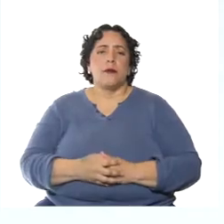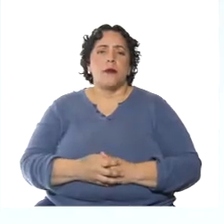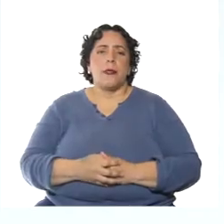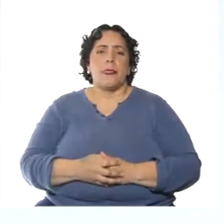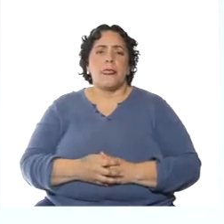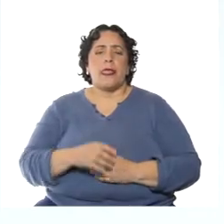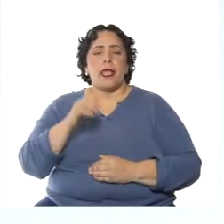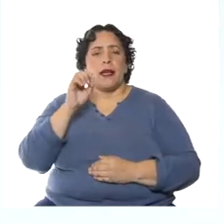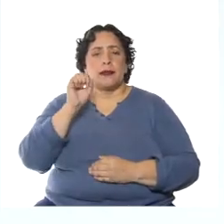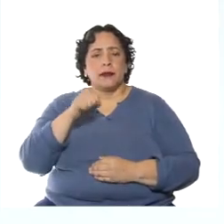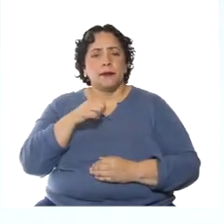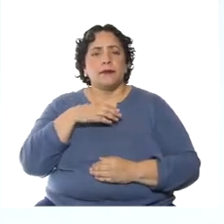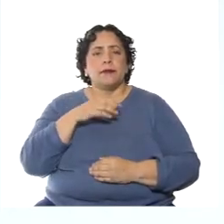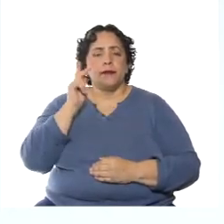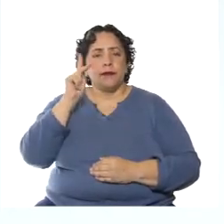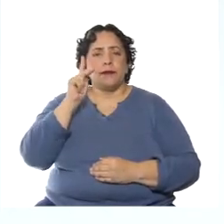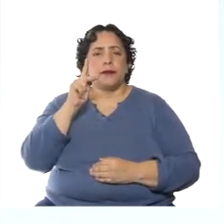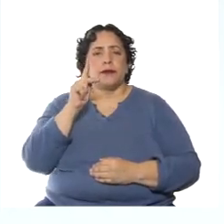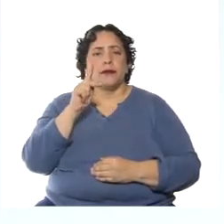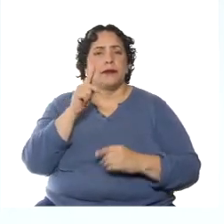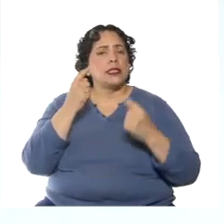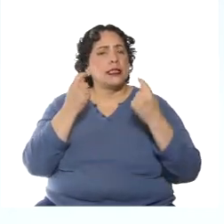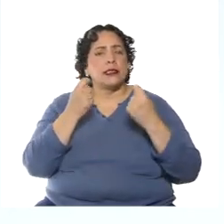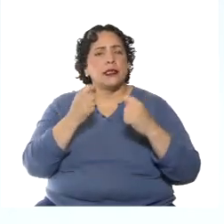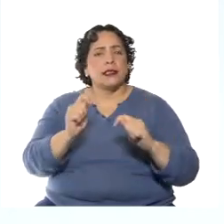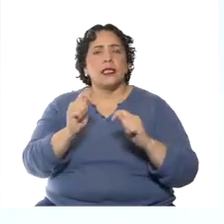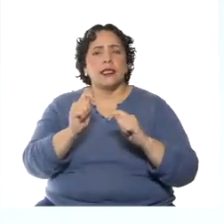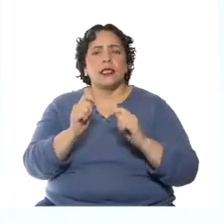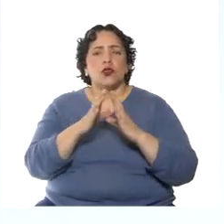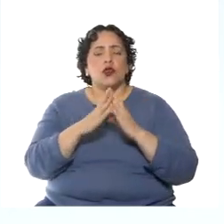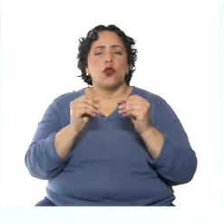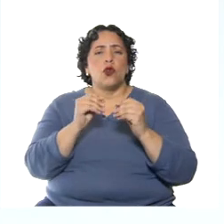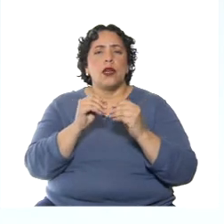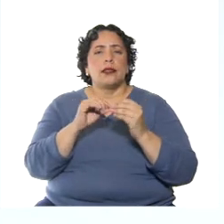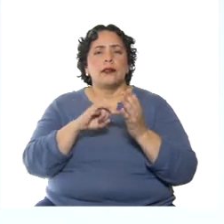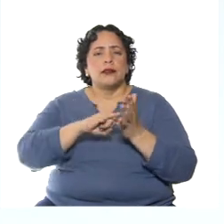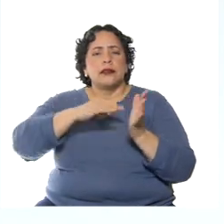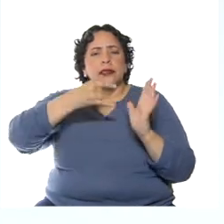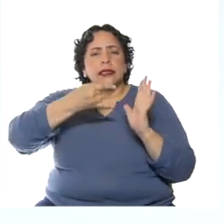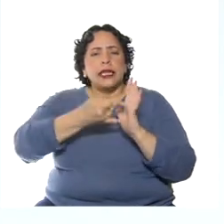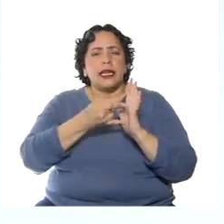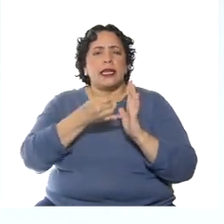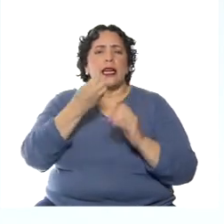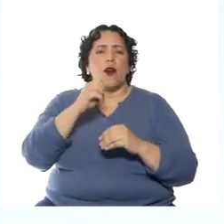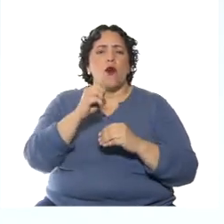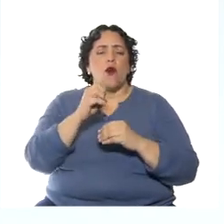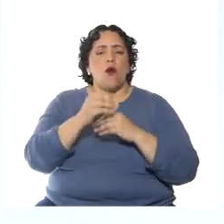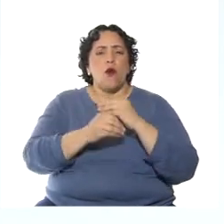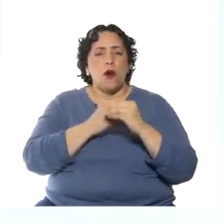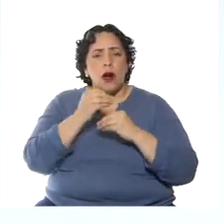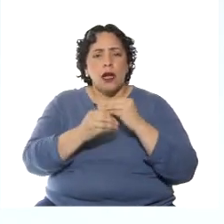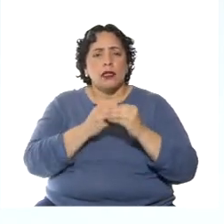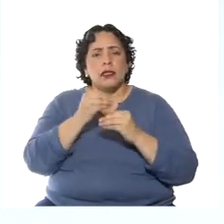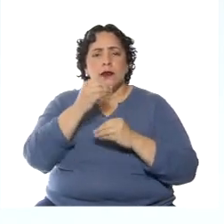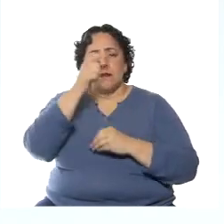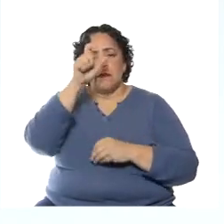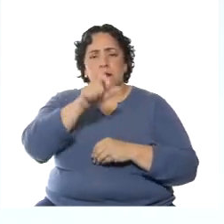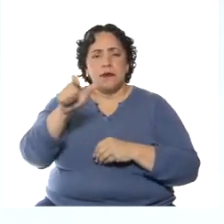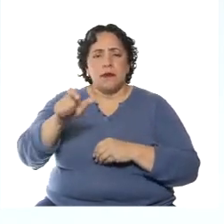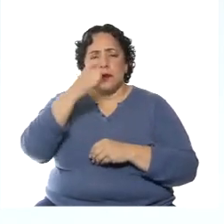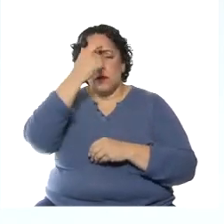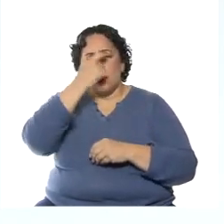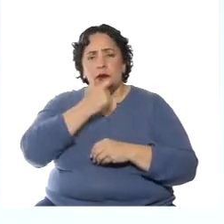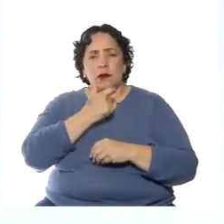profe. Lo que se trata de la orientación y la movilidad son todas esas técnicas o estrategias que le permiten a la población con deficiencias